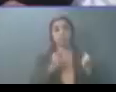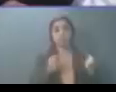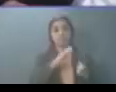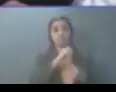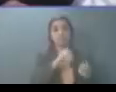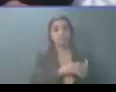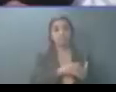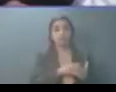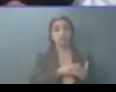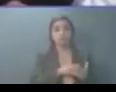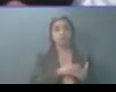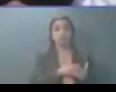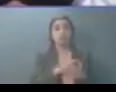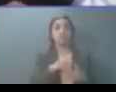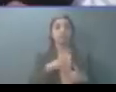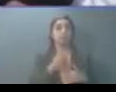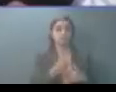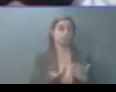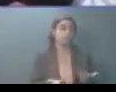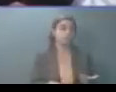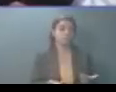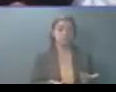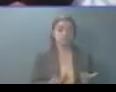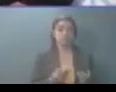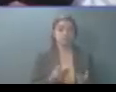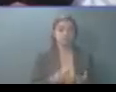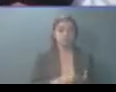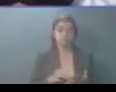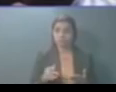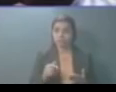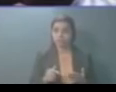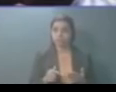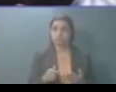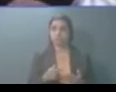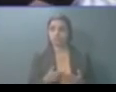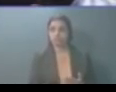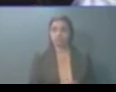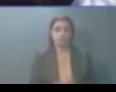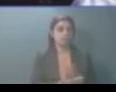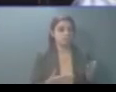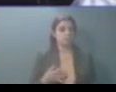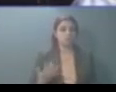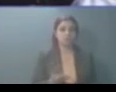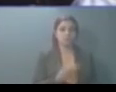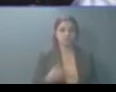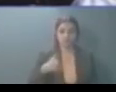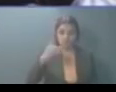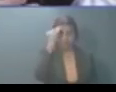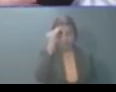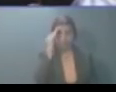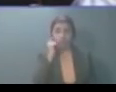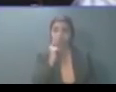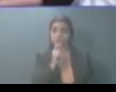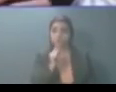mil. Y al final en la logística y distribución de insumos, todos sabemos, y no nos engañemos,